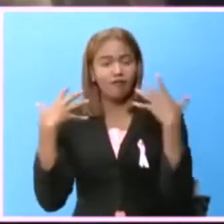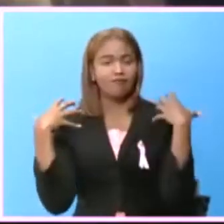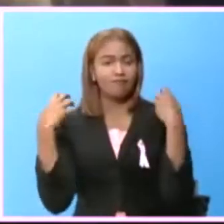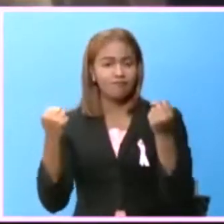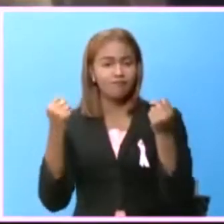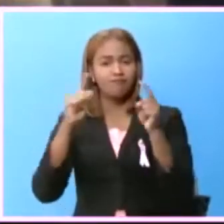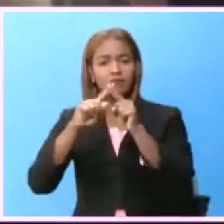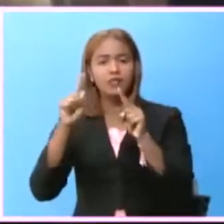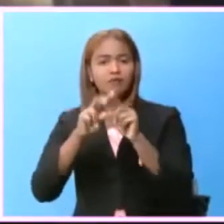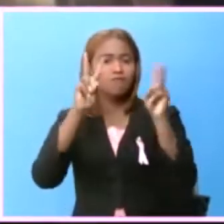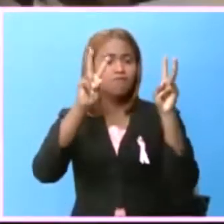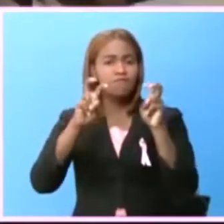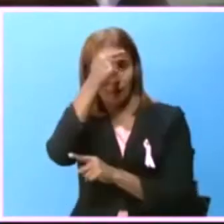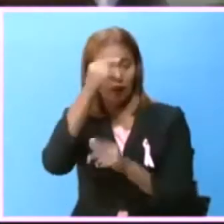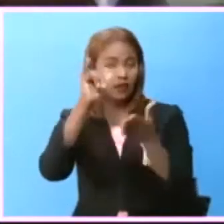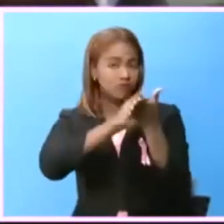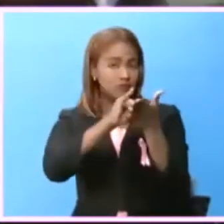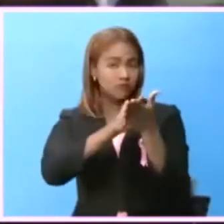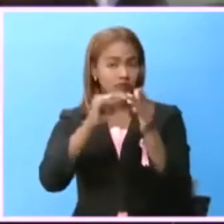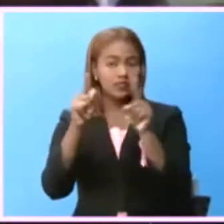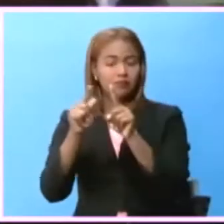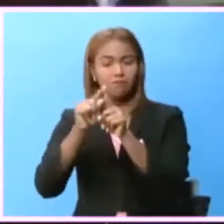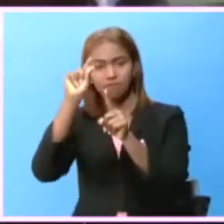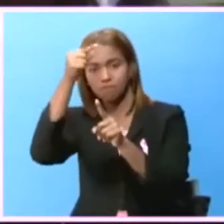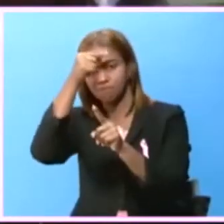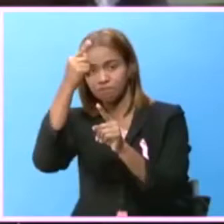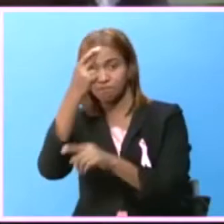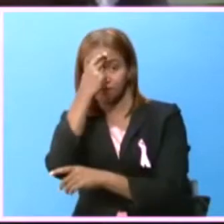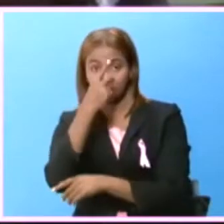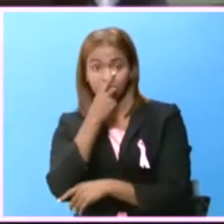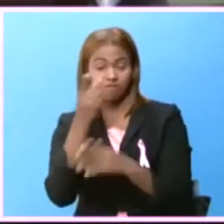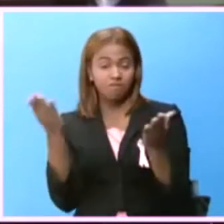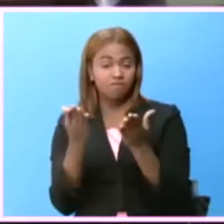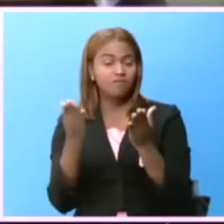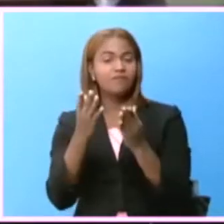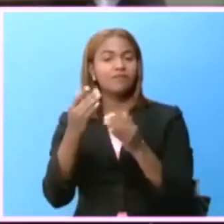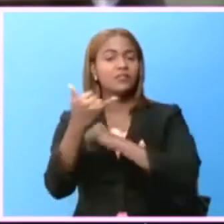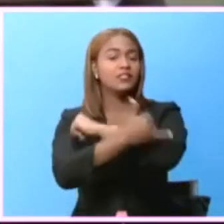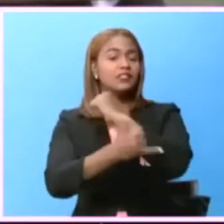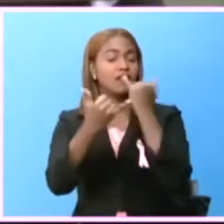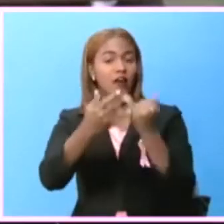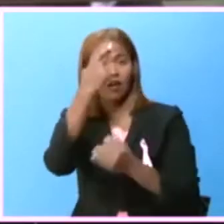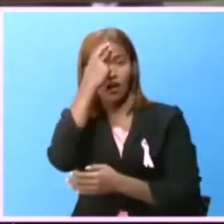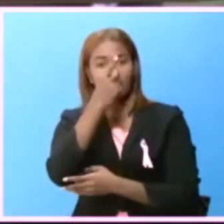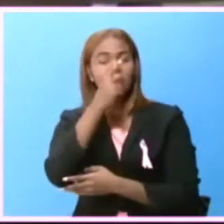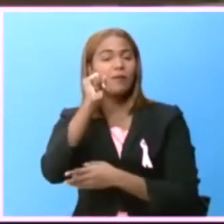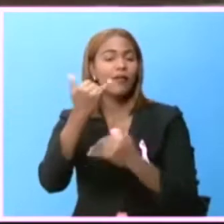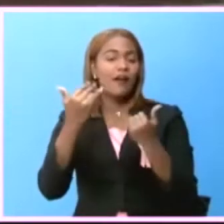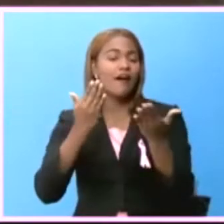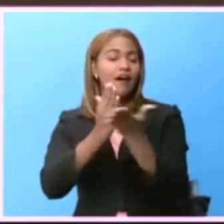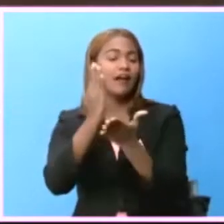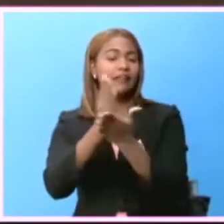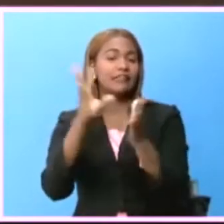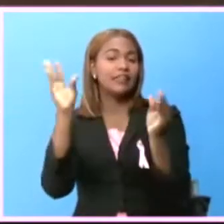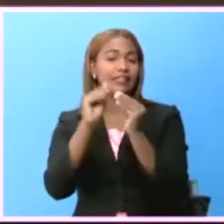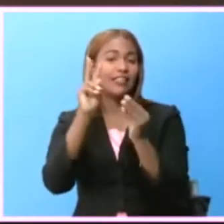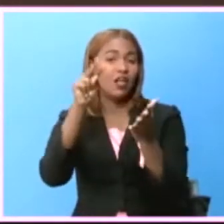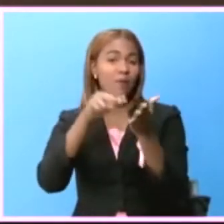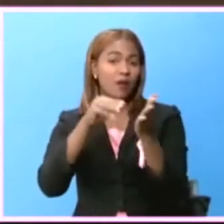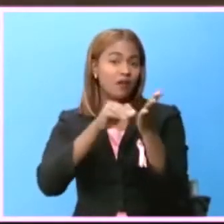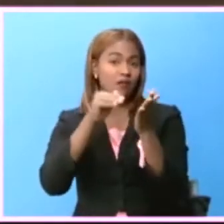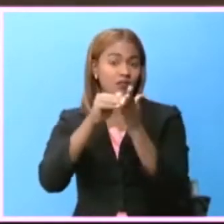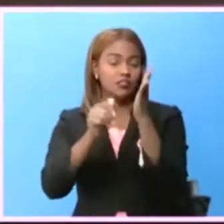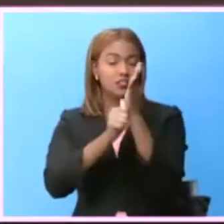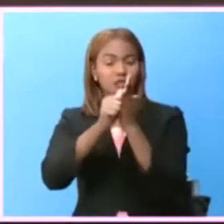promover el conocimiento sobre proyectos de desarrollo local en el sector privado de Estados Unidos y explorar formas de